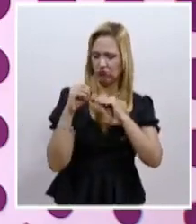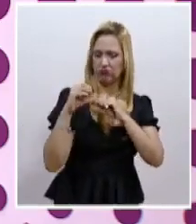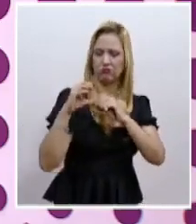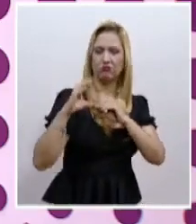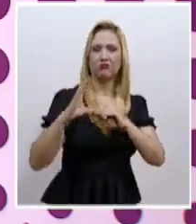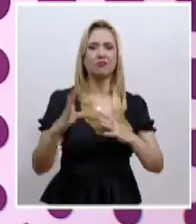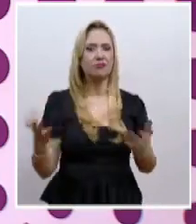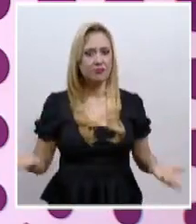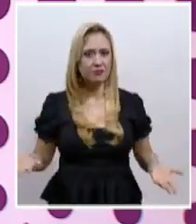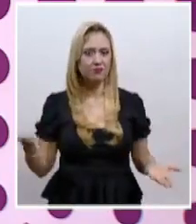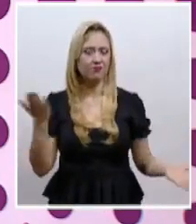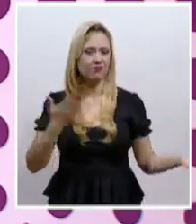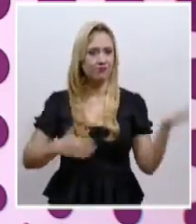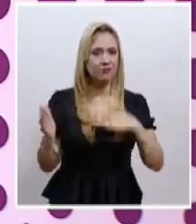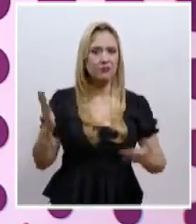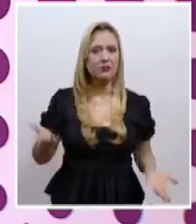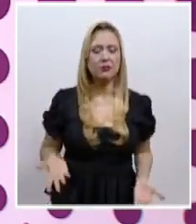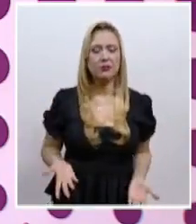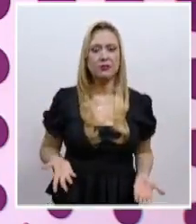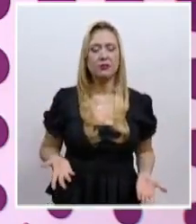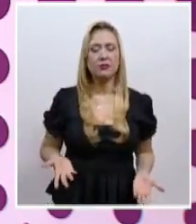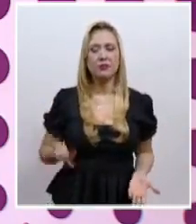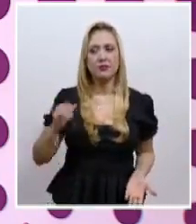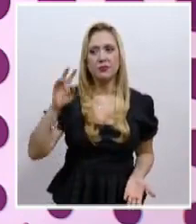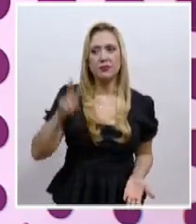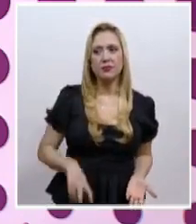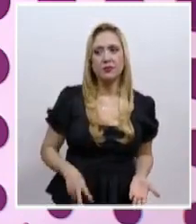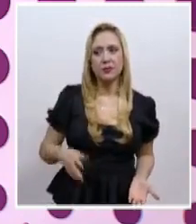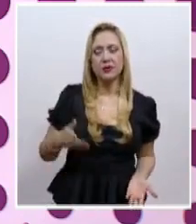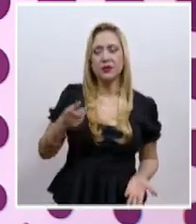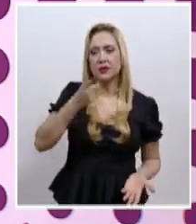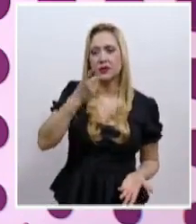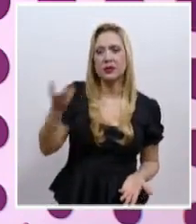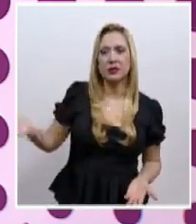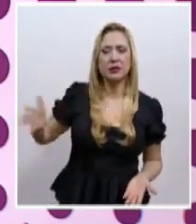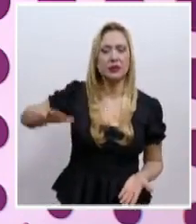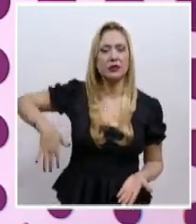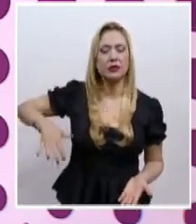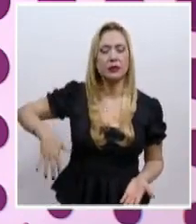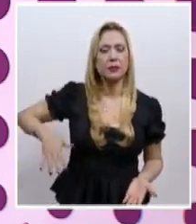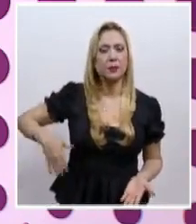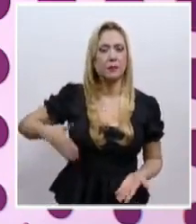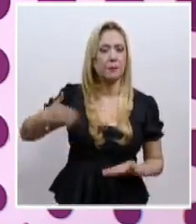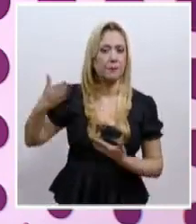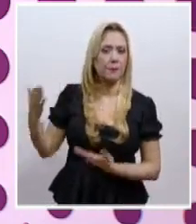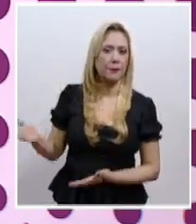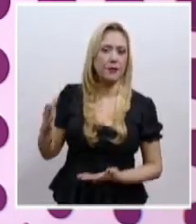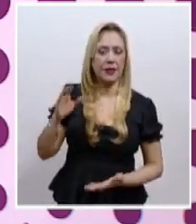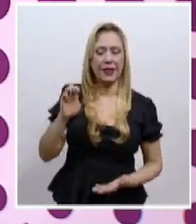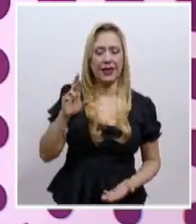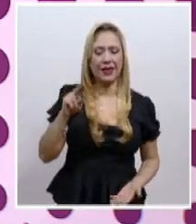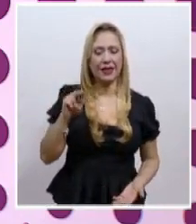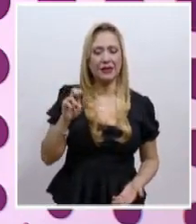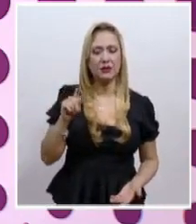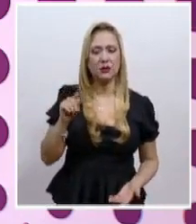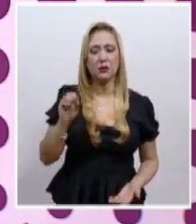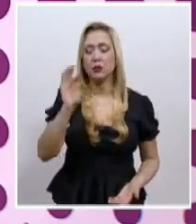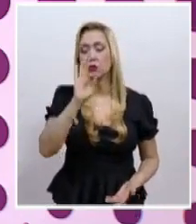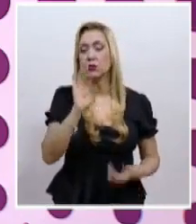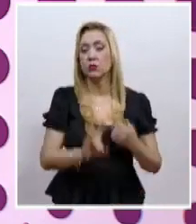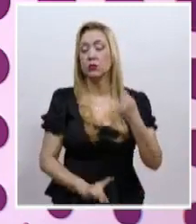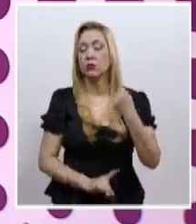regresando al punto de Ernesto, cuando nosotros tenemos un problema